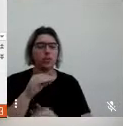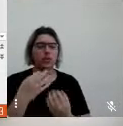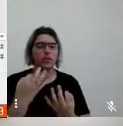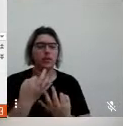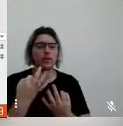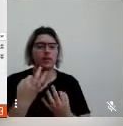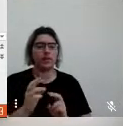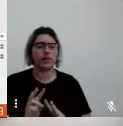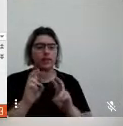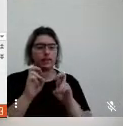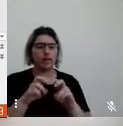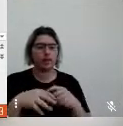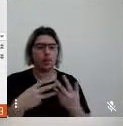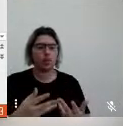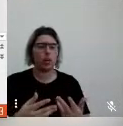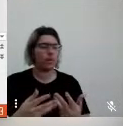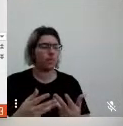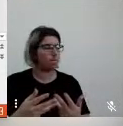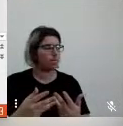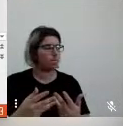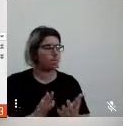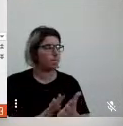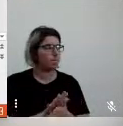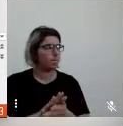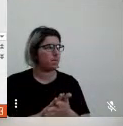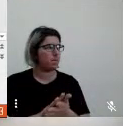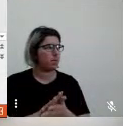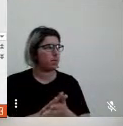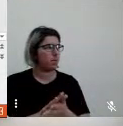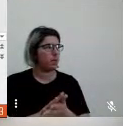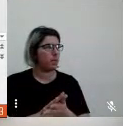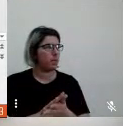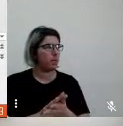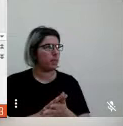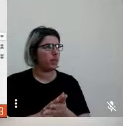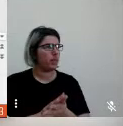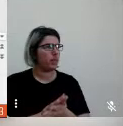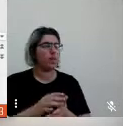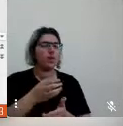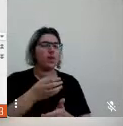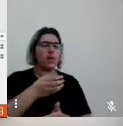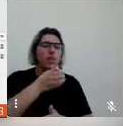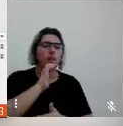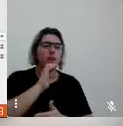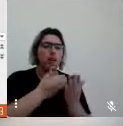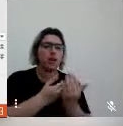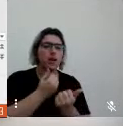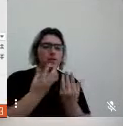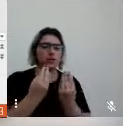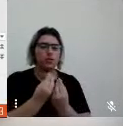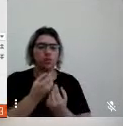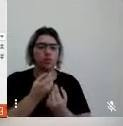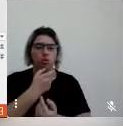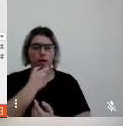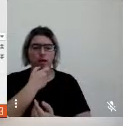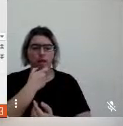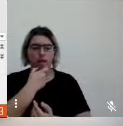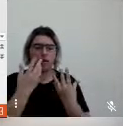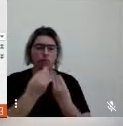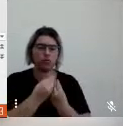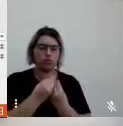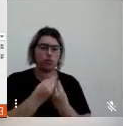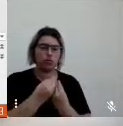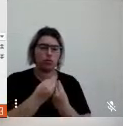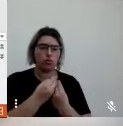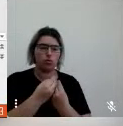ese el clásico vaso de leche con las pastas y el cacao de almorzar por las